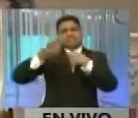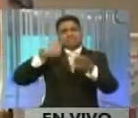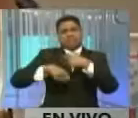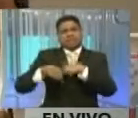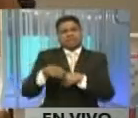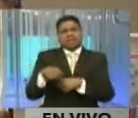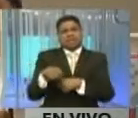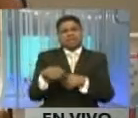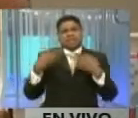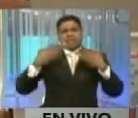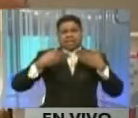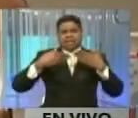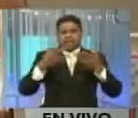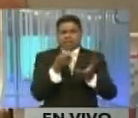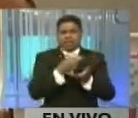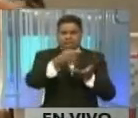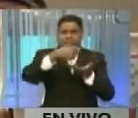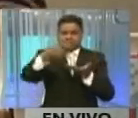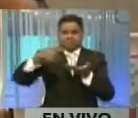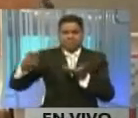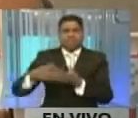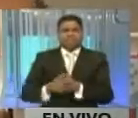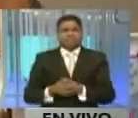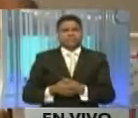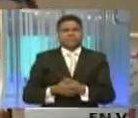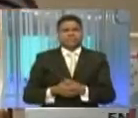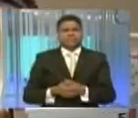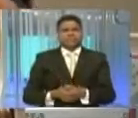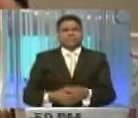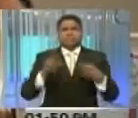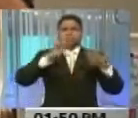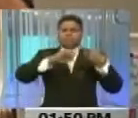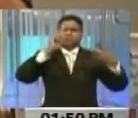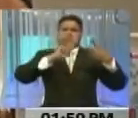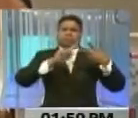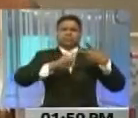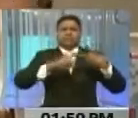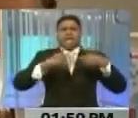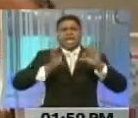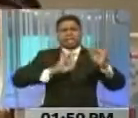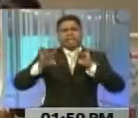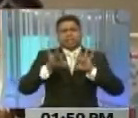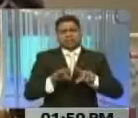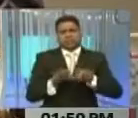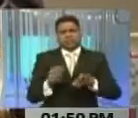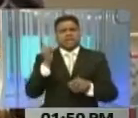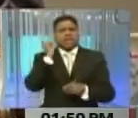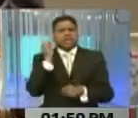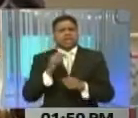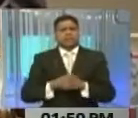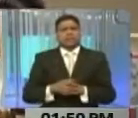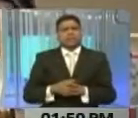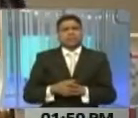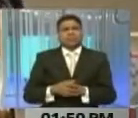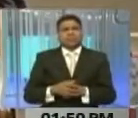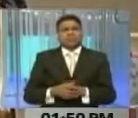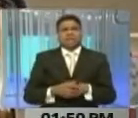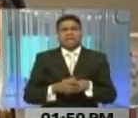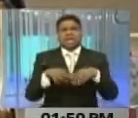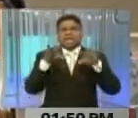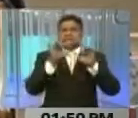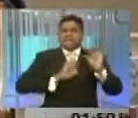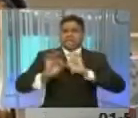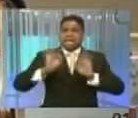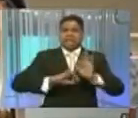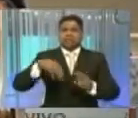entradas en este Teatro Nacional, en el Teatro Municipal, en el Teatro Teresa Carreño, en el Teatro Bolívar, a través